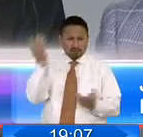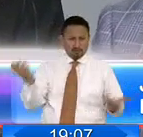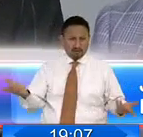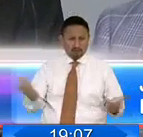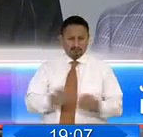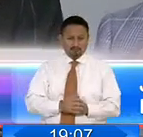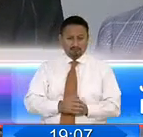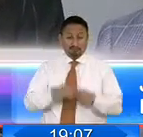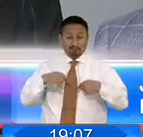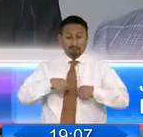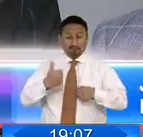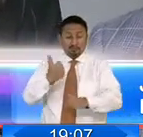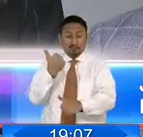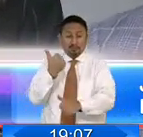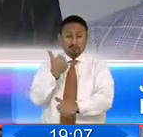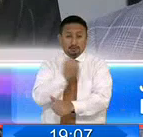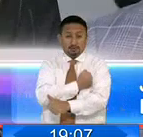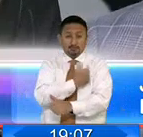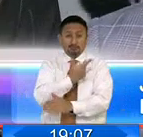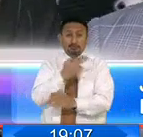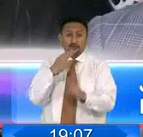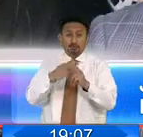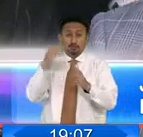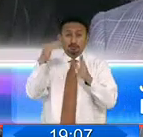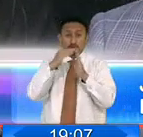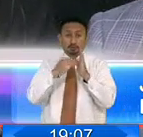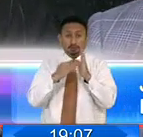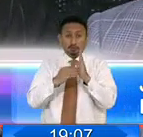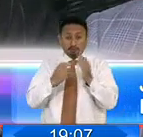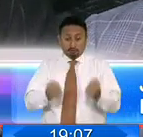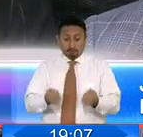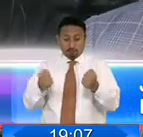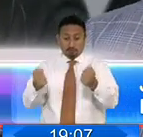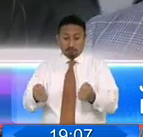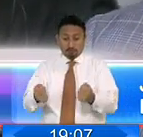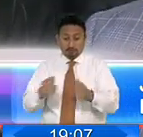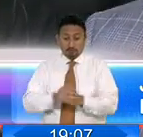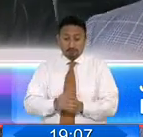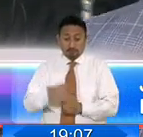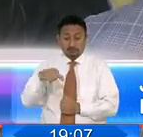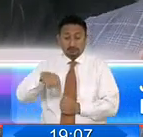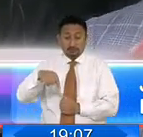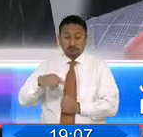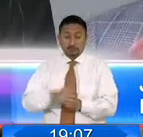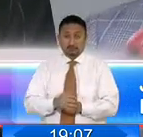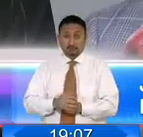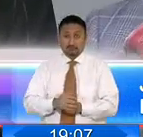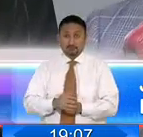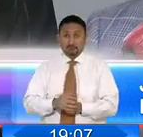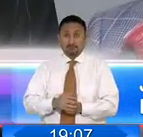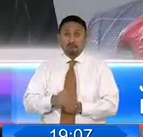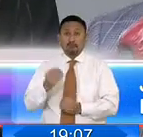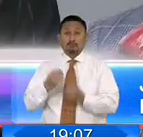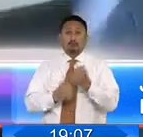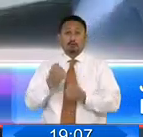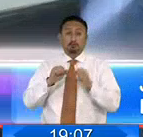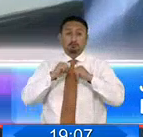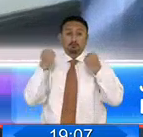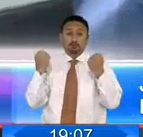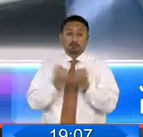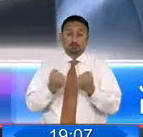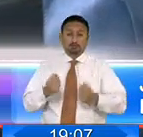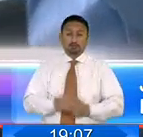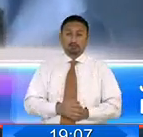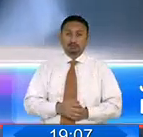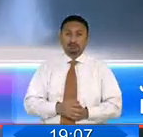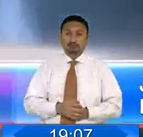entregas las vacunas entregar el listado de vacunas se será poner en conmoción es será generar conmoción social la